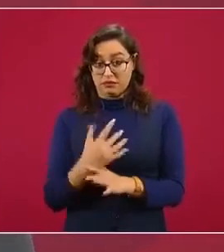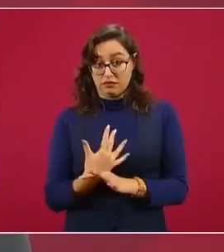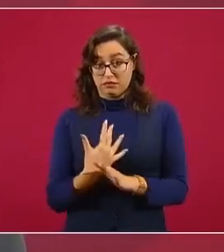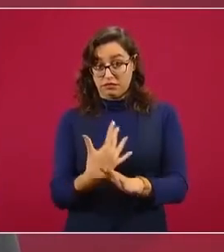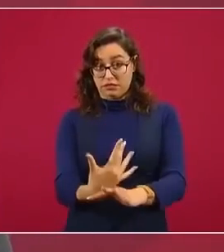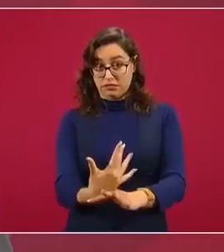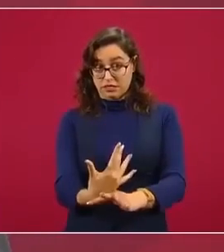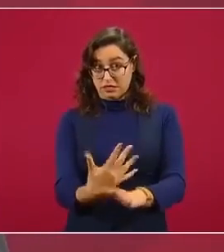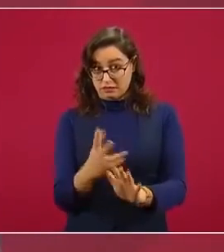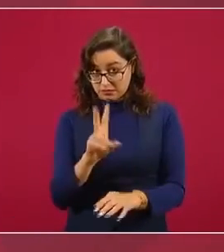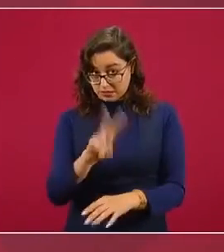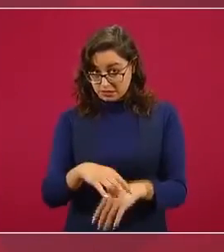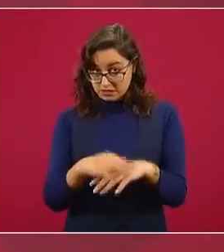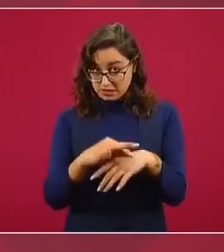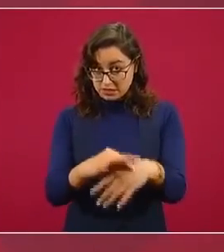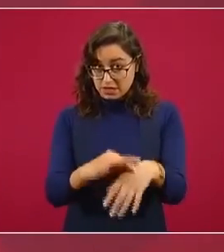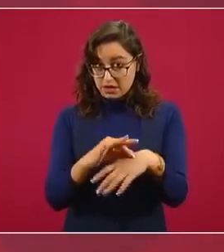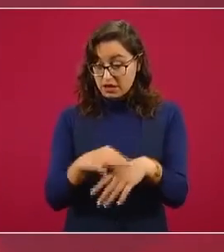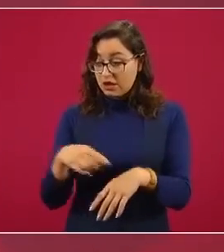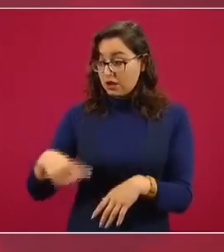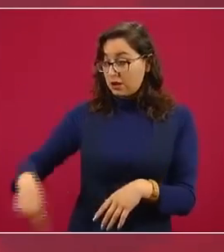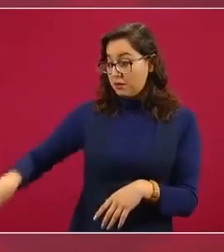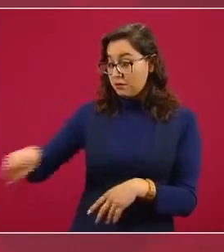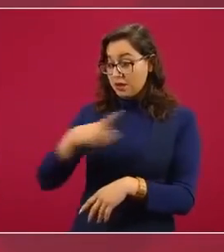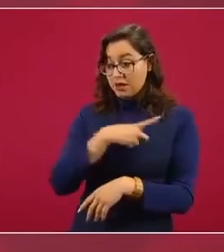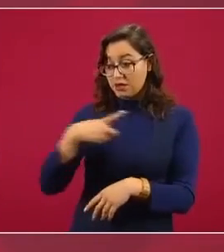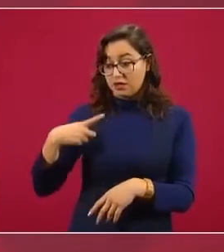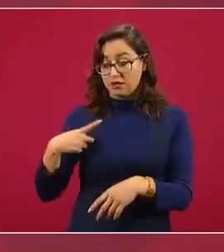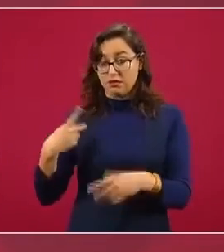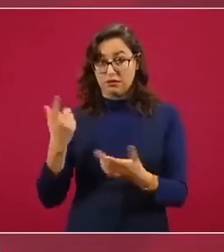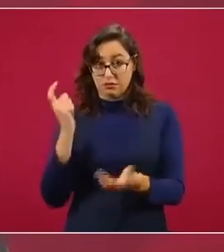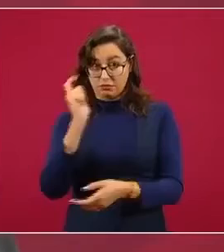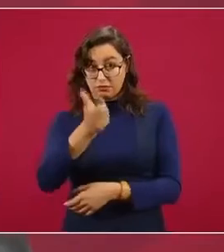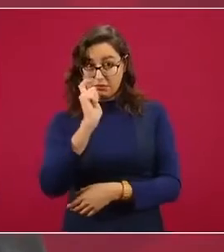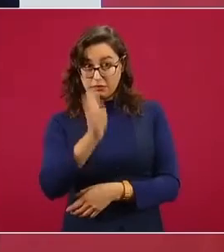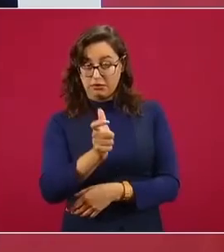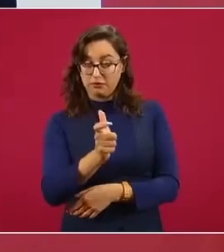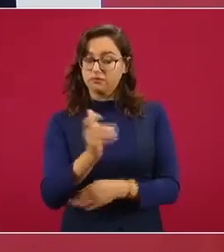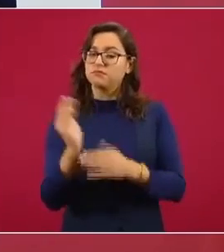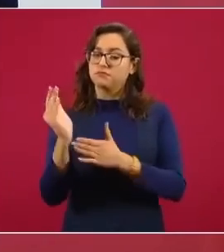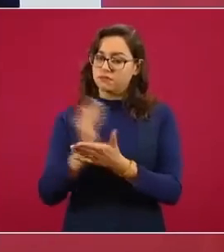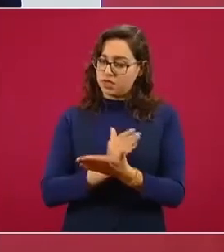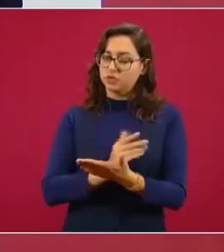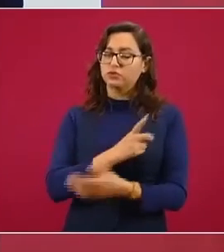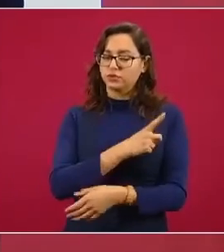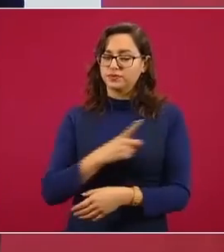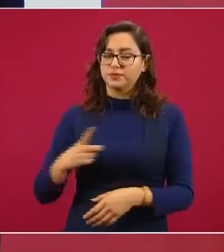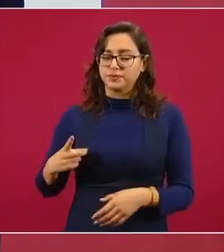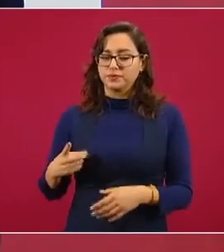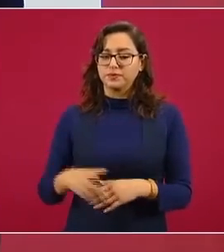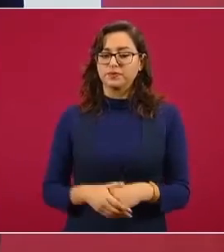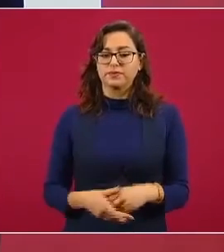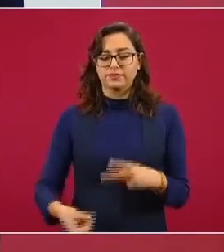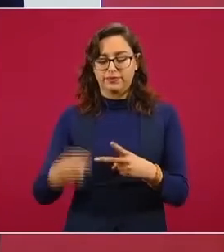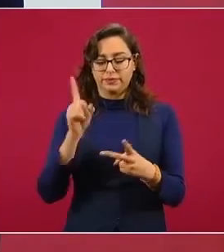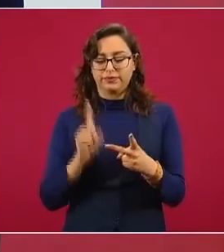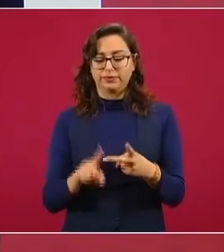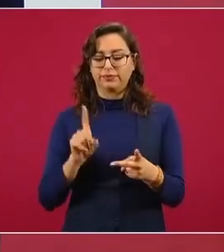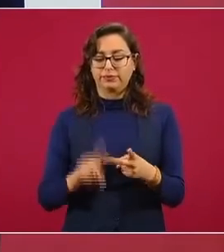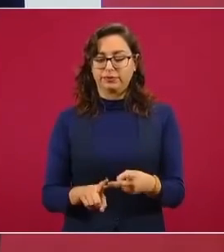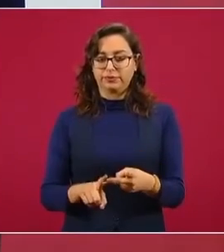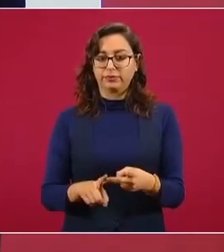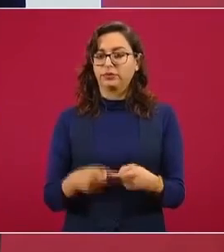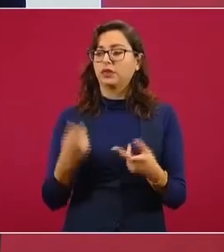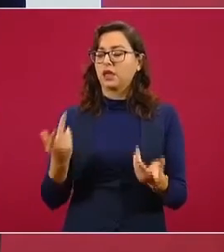habría que reducir los pagos de la deuda para todos los países, principalmente los pobres. Segundo, acceso de países de ingresos medios